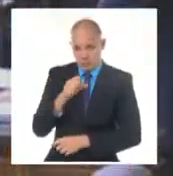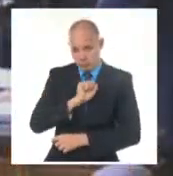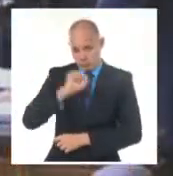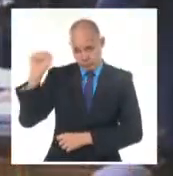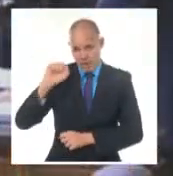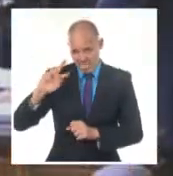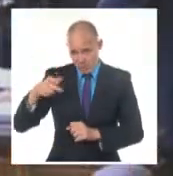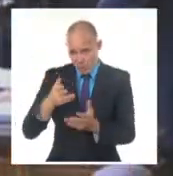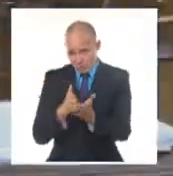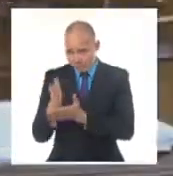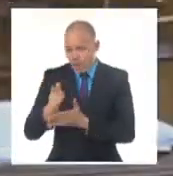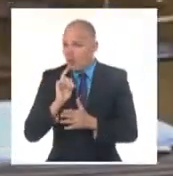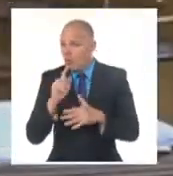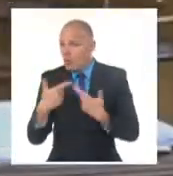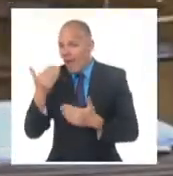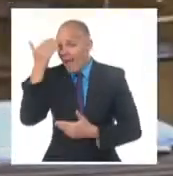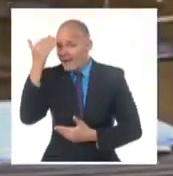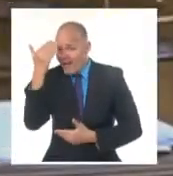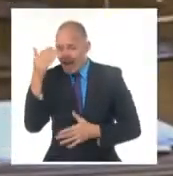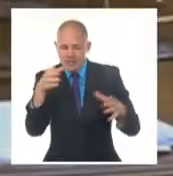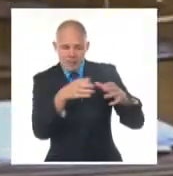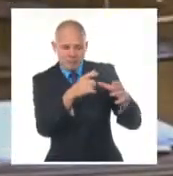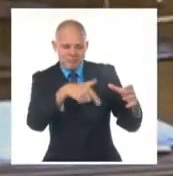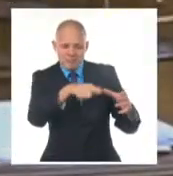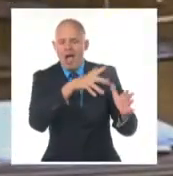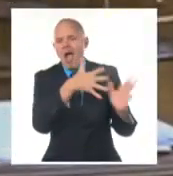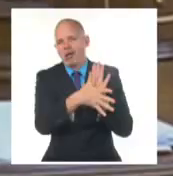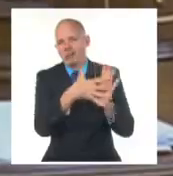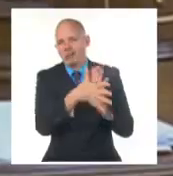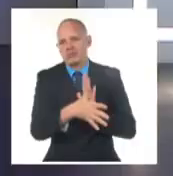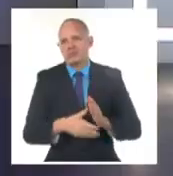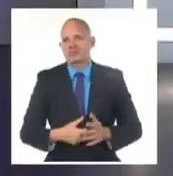respaldo parlamentario del independentismo catalán.